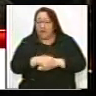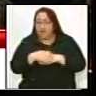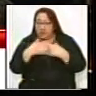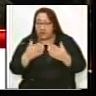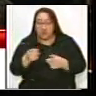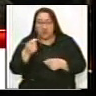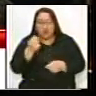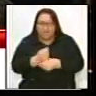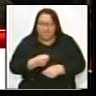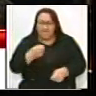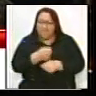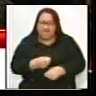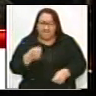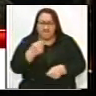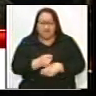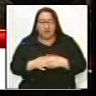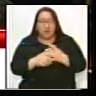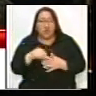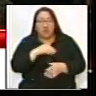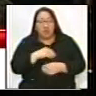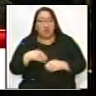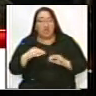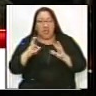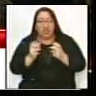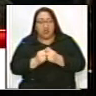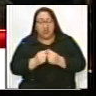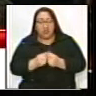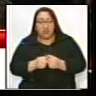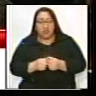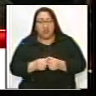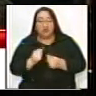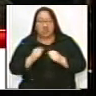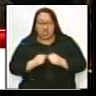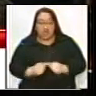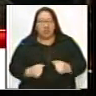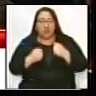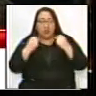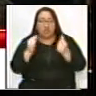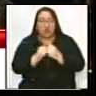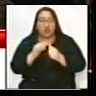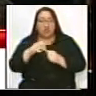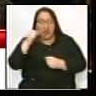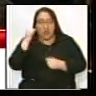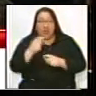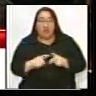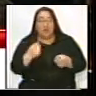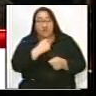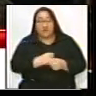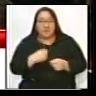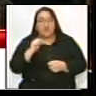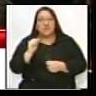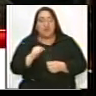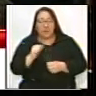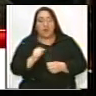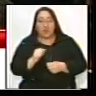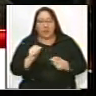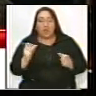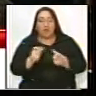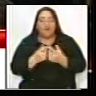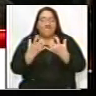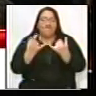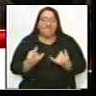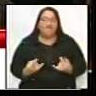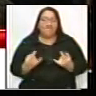su perseverancia, a los integrantes de la asociación, por seguir luchando por sus derechos. Lamentablemente sí, la corrupción está enquistada